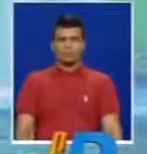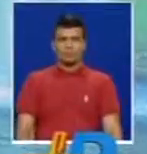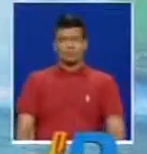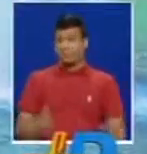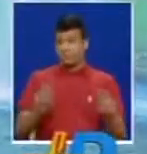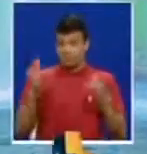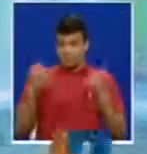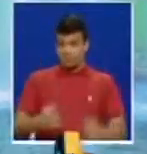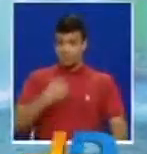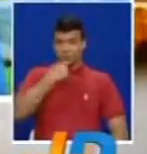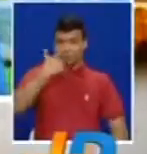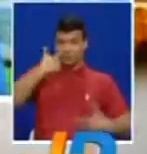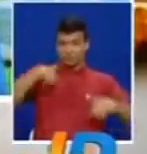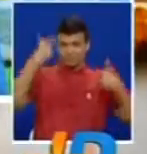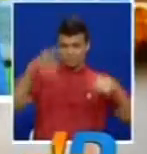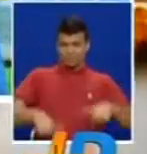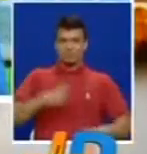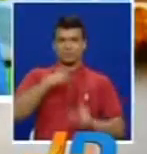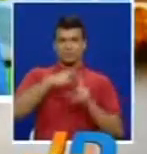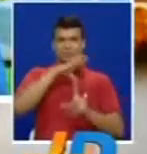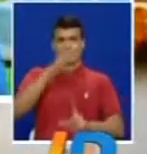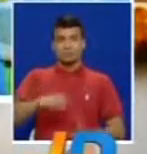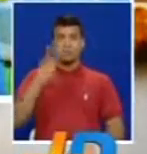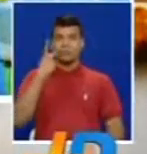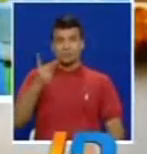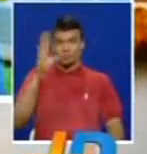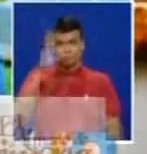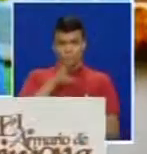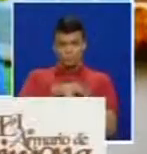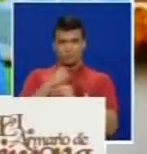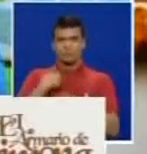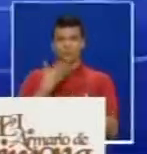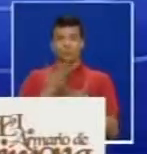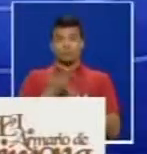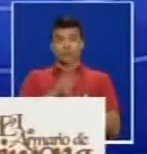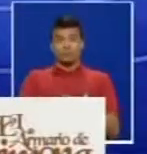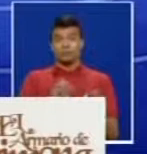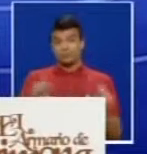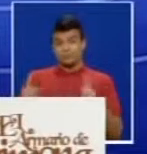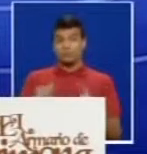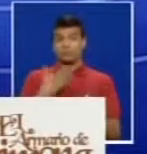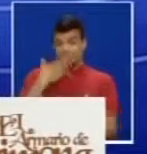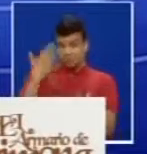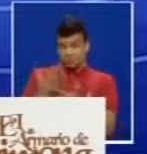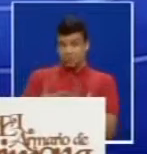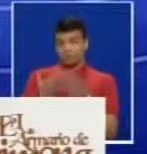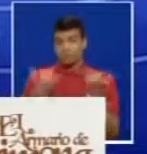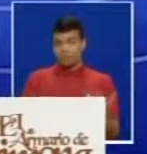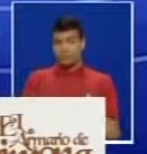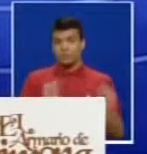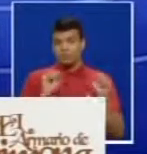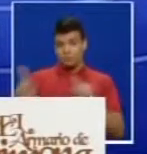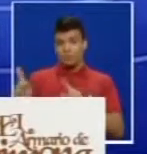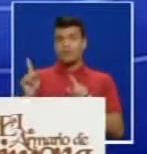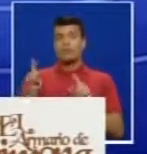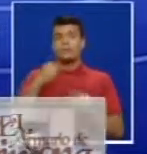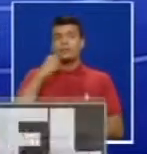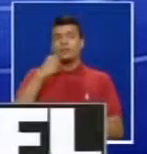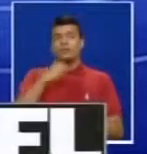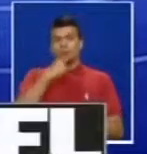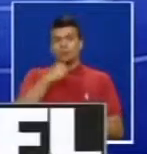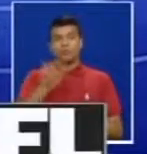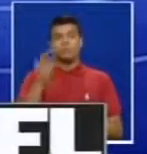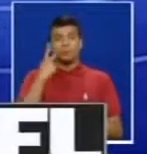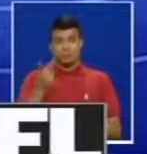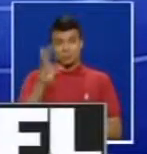Así hemos llegado al final de las noticias del entretenimiento. Nos vemos esta noche. Feliz tarde. Angélica, gracias. Nos encontramos nuevamente a las 8:30 de la